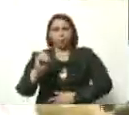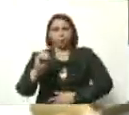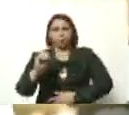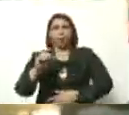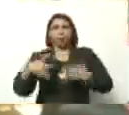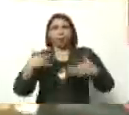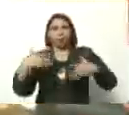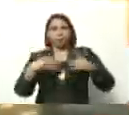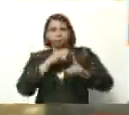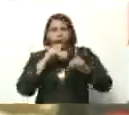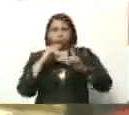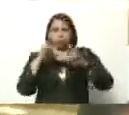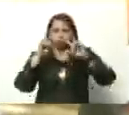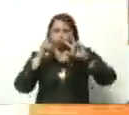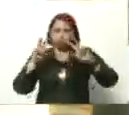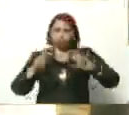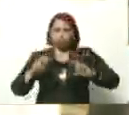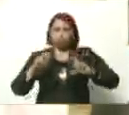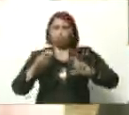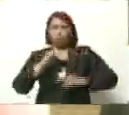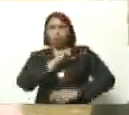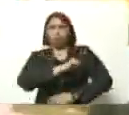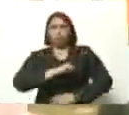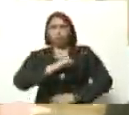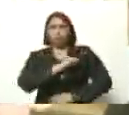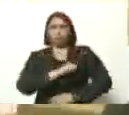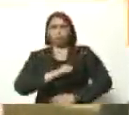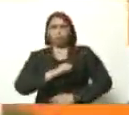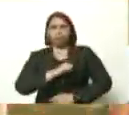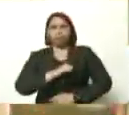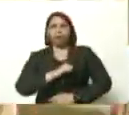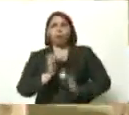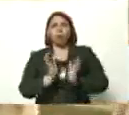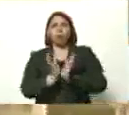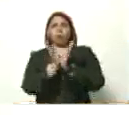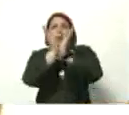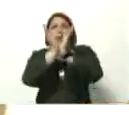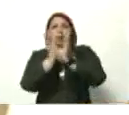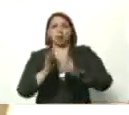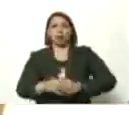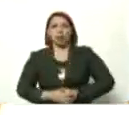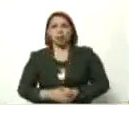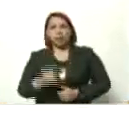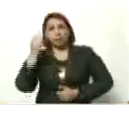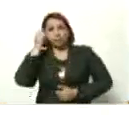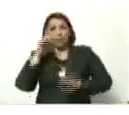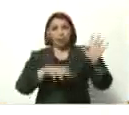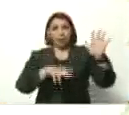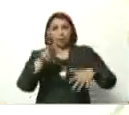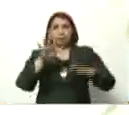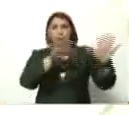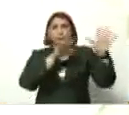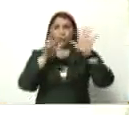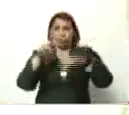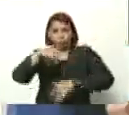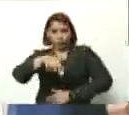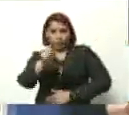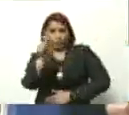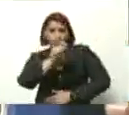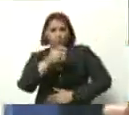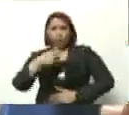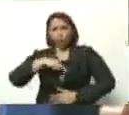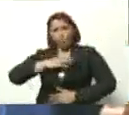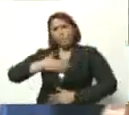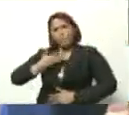para ser analizado por el comité intergubernamental de la unesco entre los días 13 y 18 del presente mes y podemos